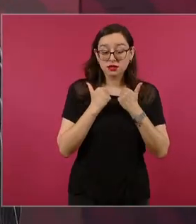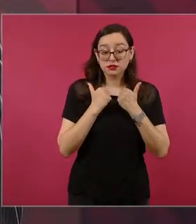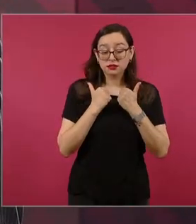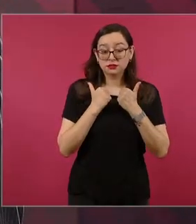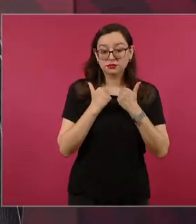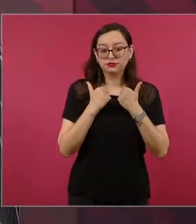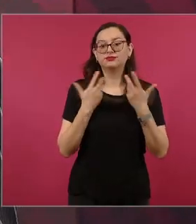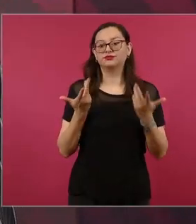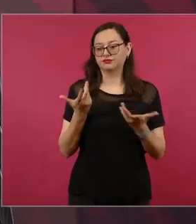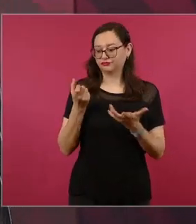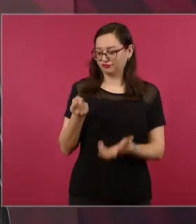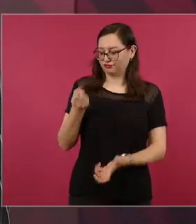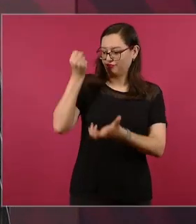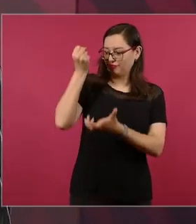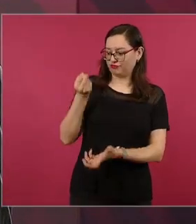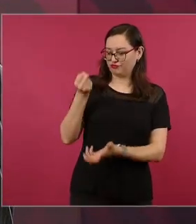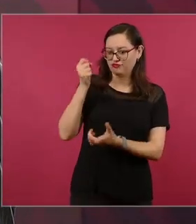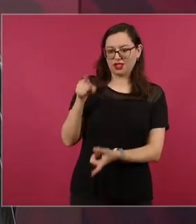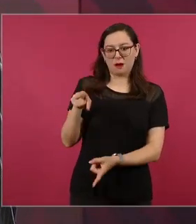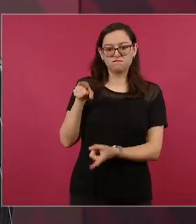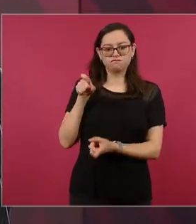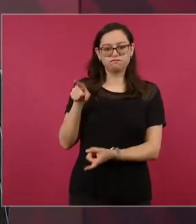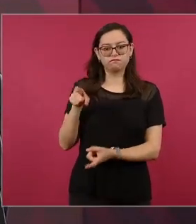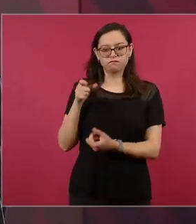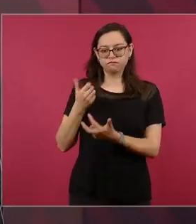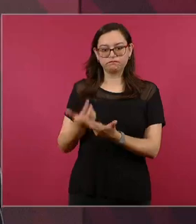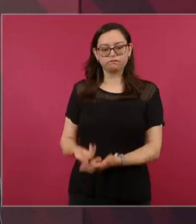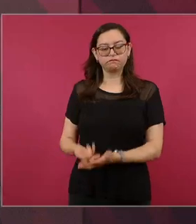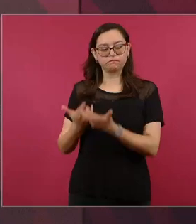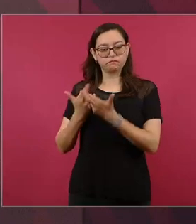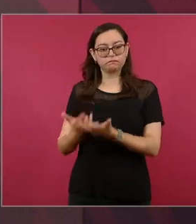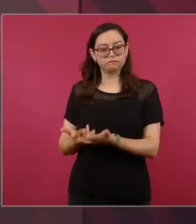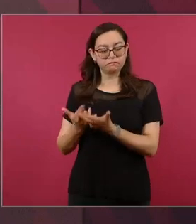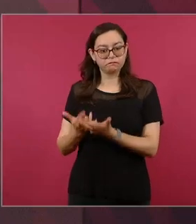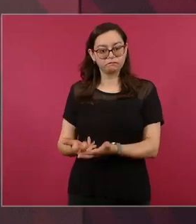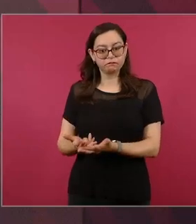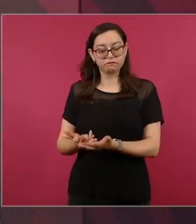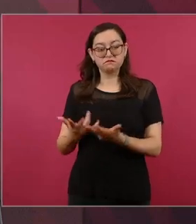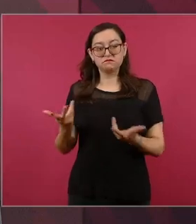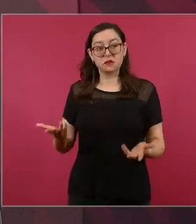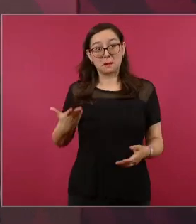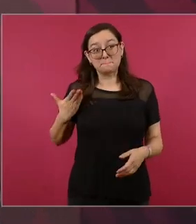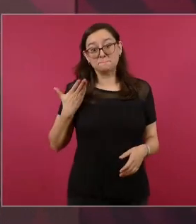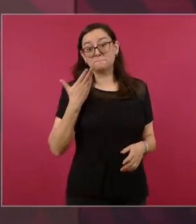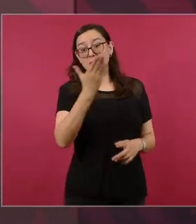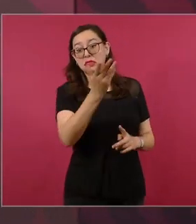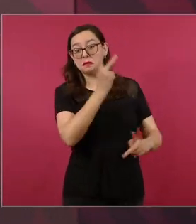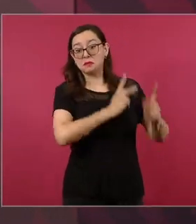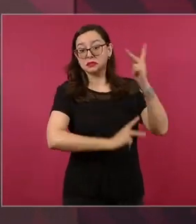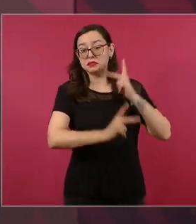se tienen ingresos, no se endeuda al país,